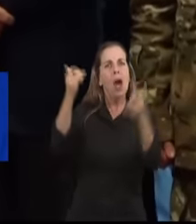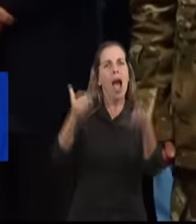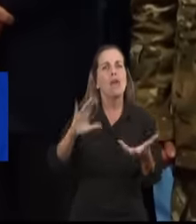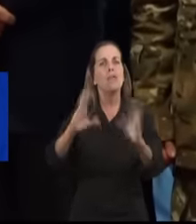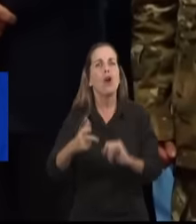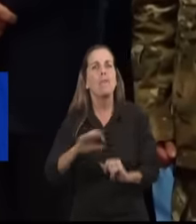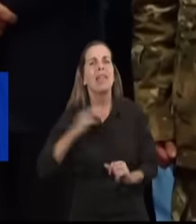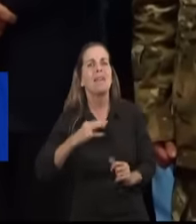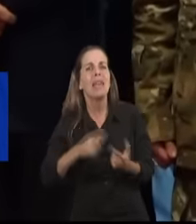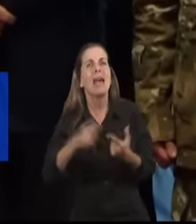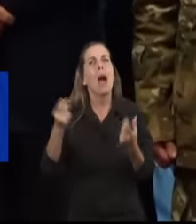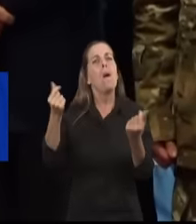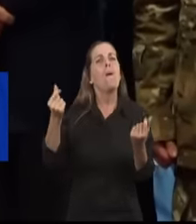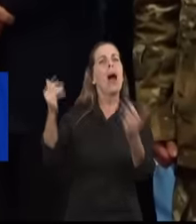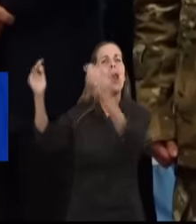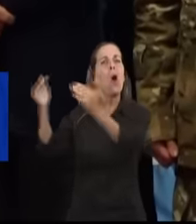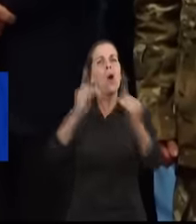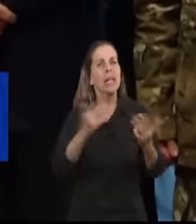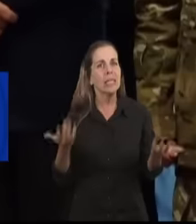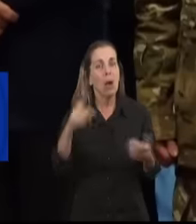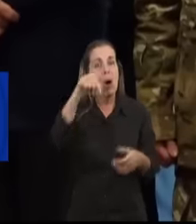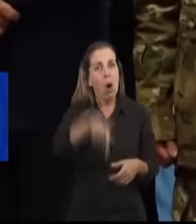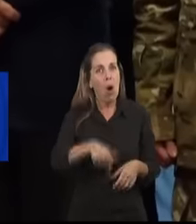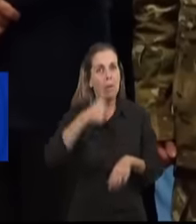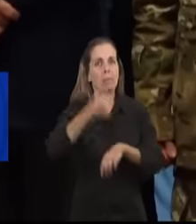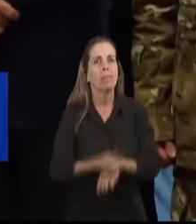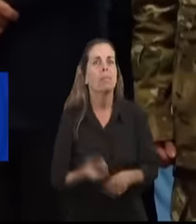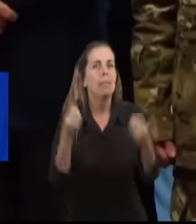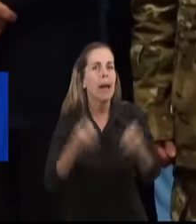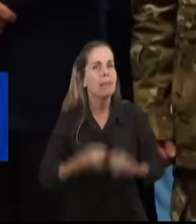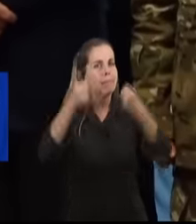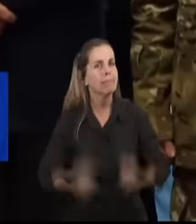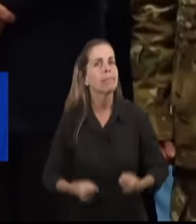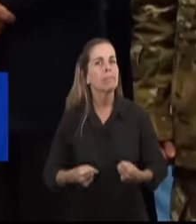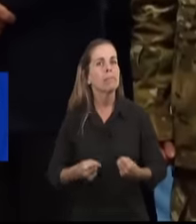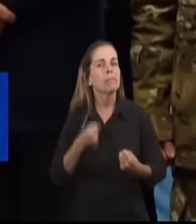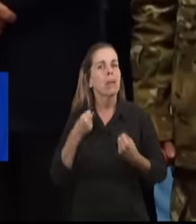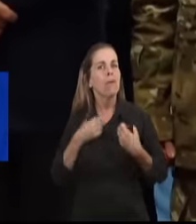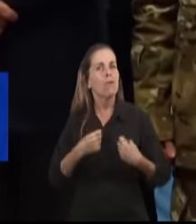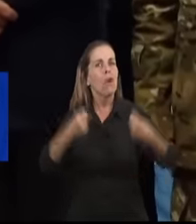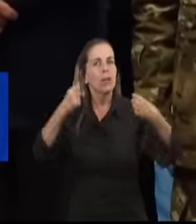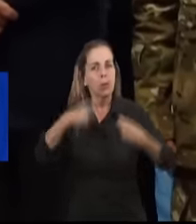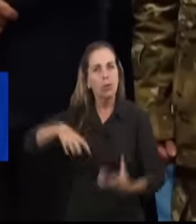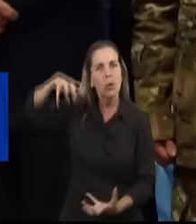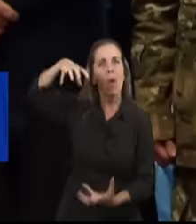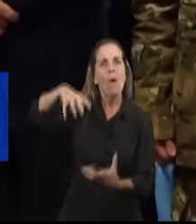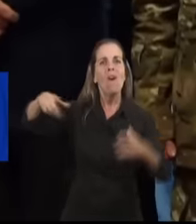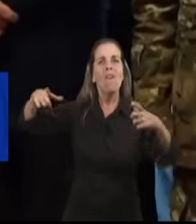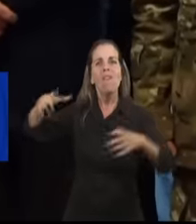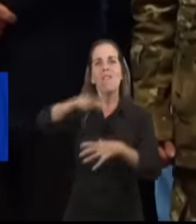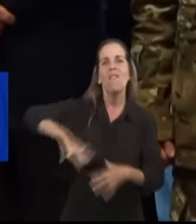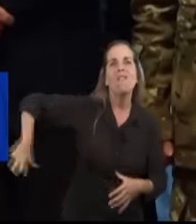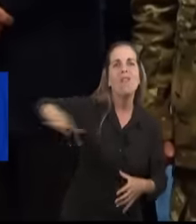vida que permiten. Hoy estamos aquí para ratificar nuestro esfuerzo en el desarrollo de nuestra base naval integrada. Se trata de un gran